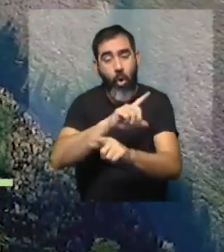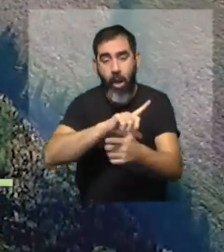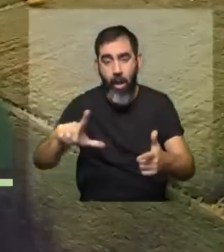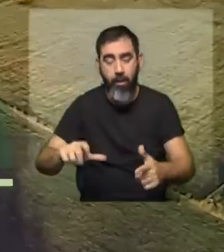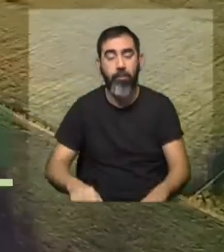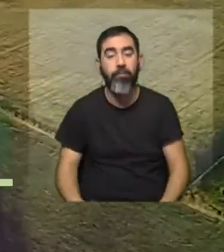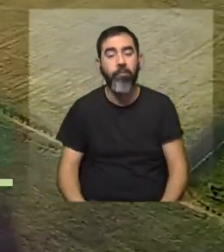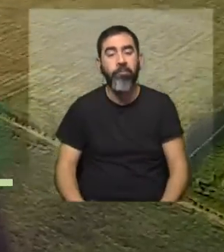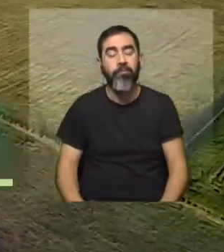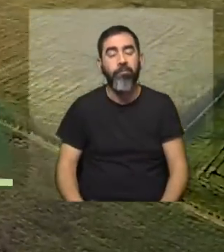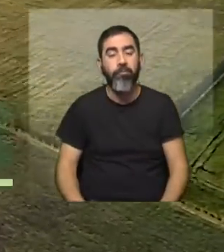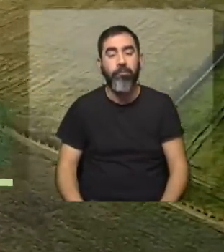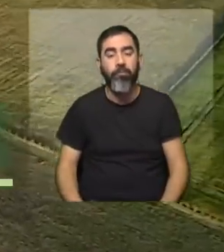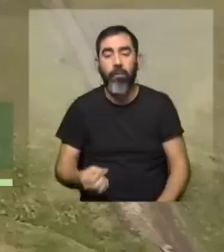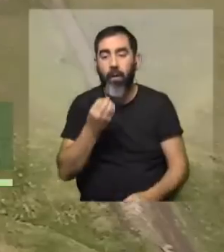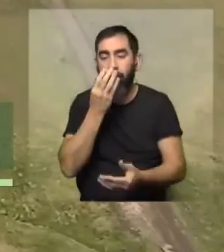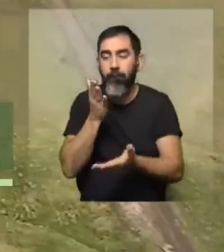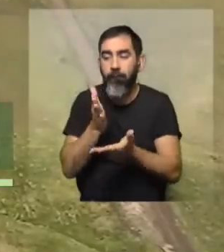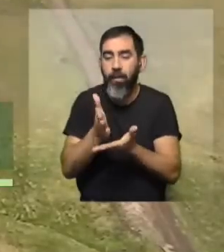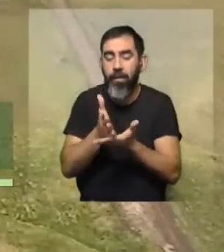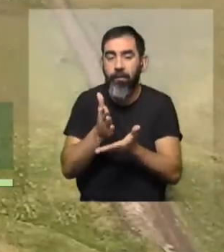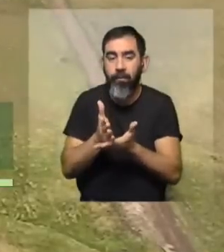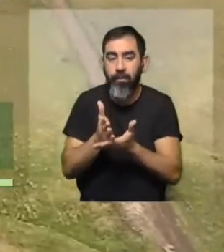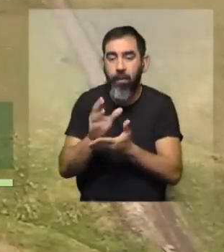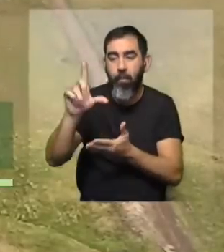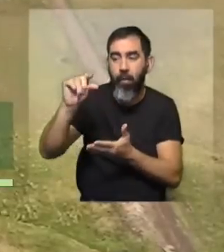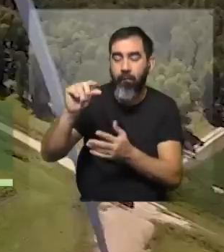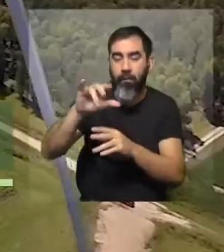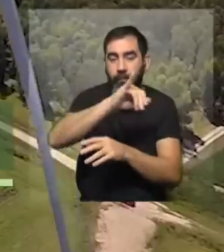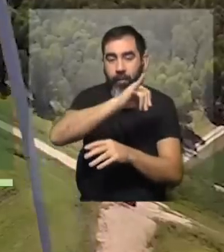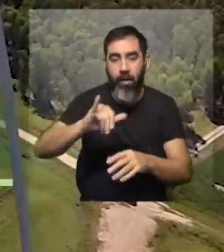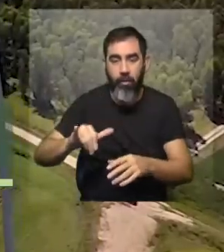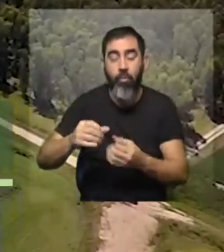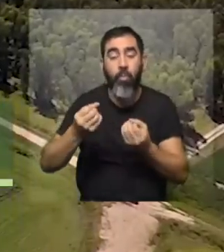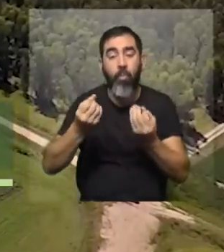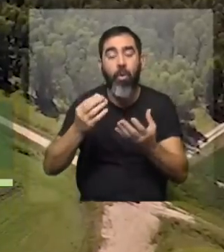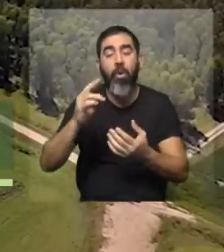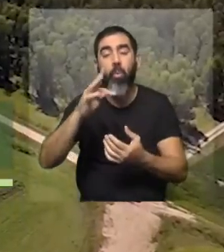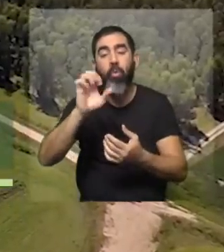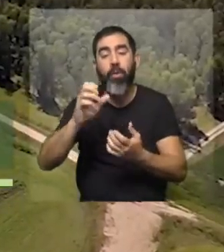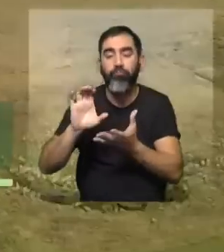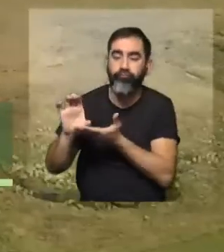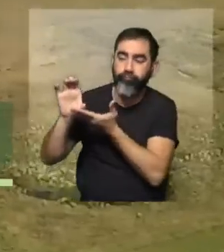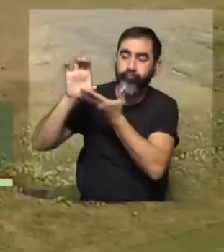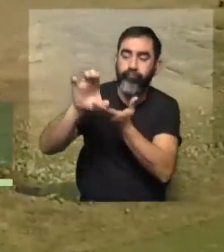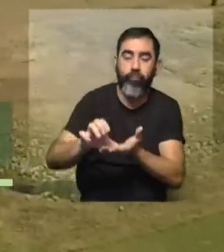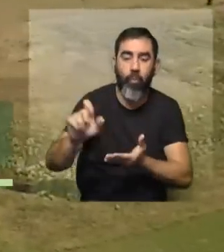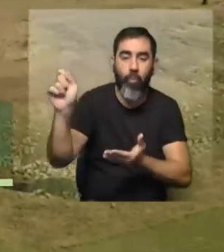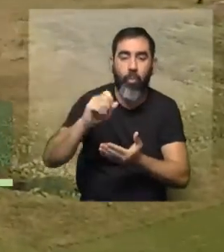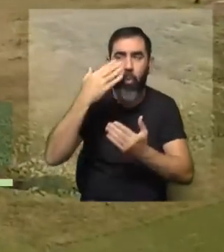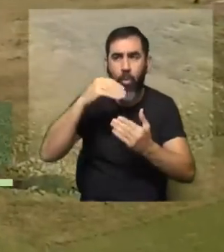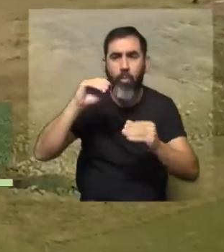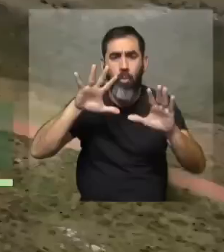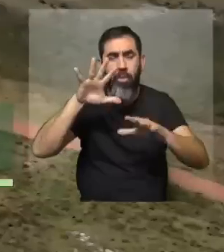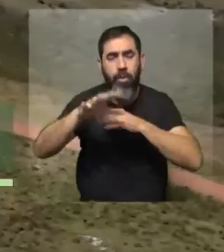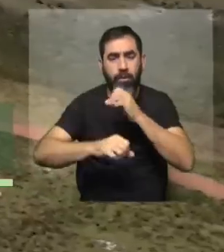con ute en realidad se están beneficiando un mercado que bajó el precio promedio porque la ute hizo la inversión pública en los últimos 10